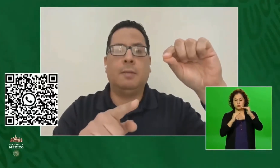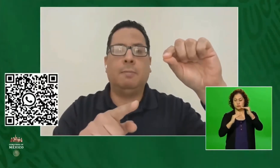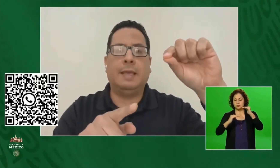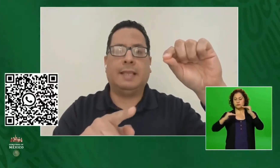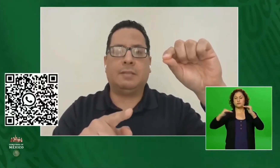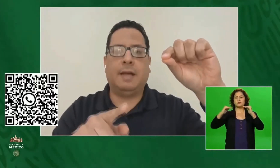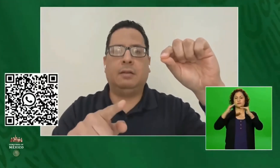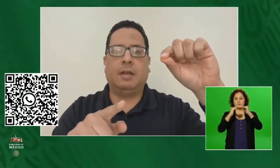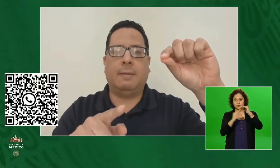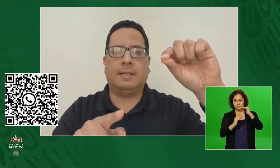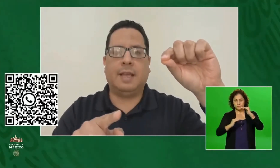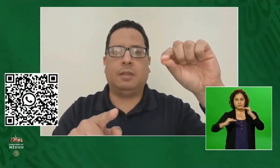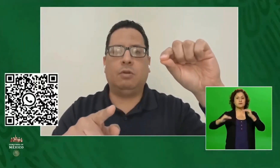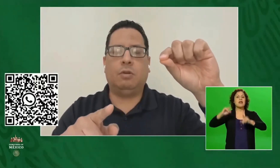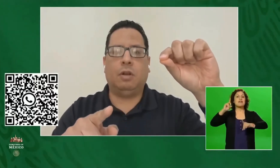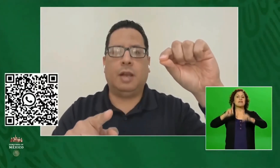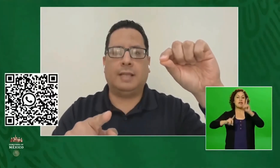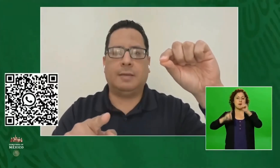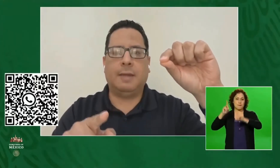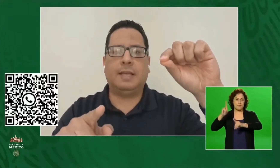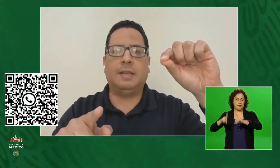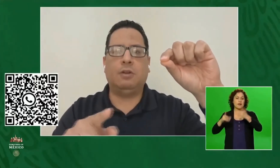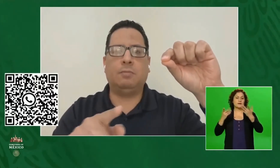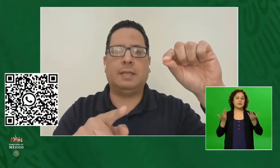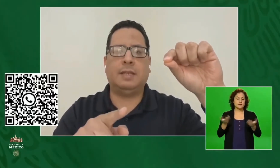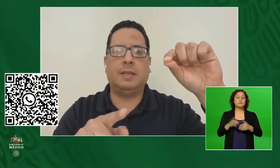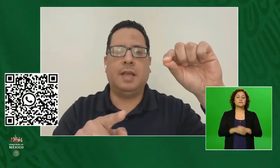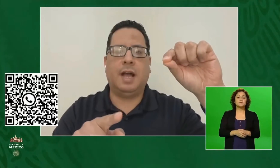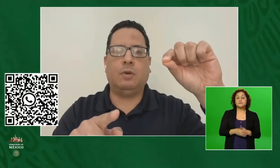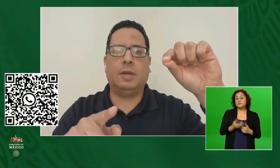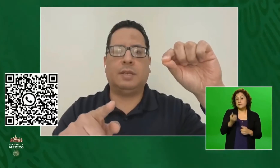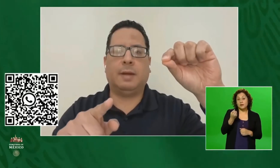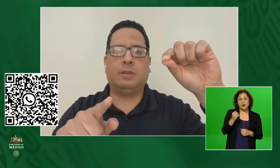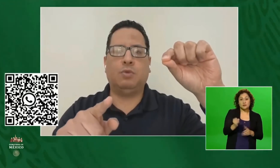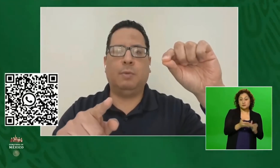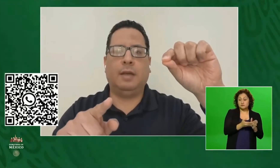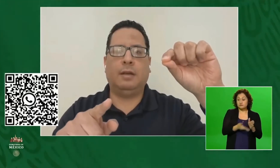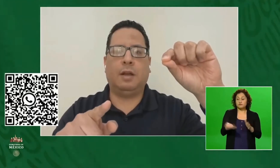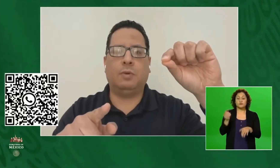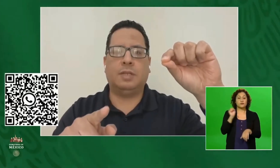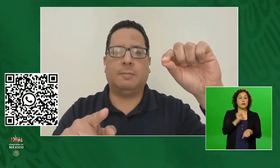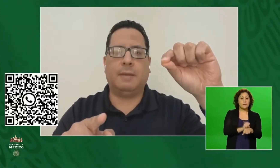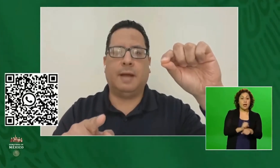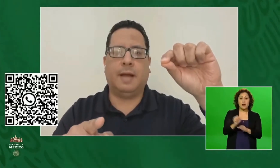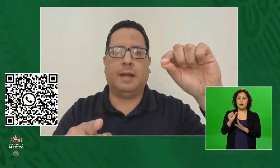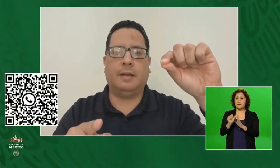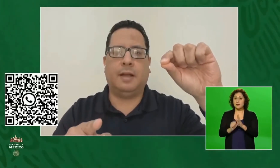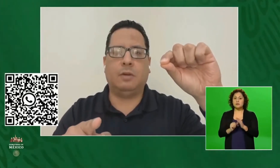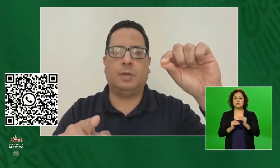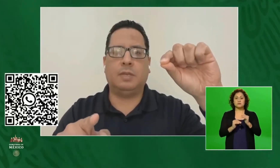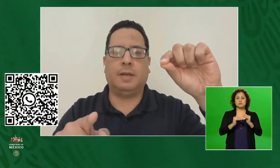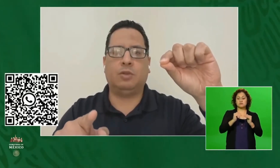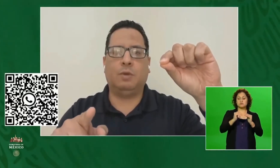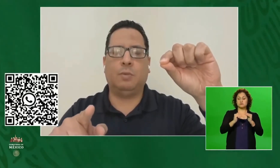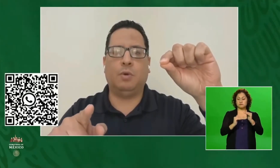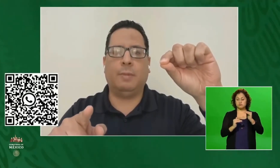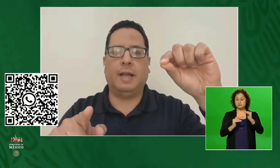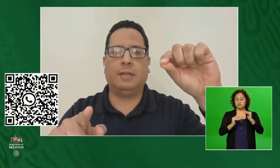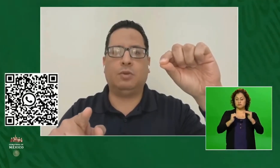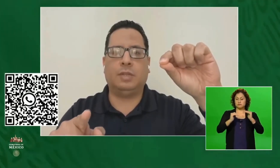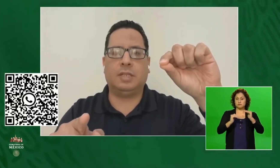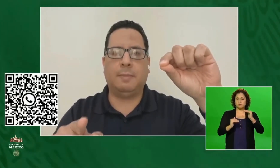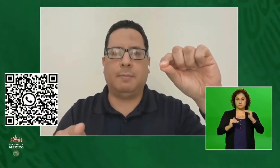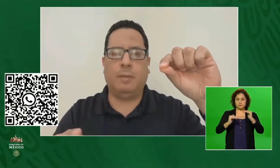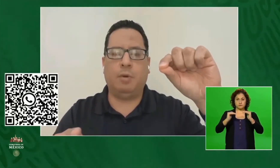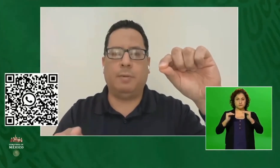comportamiento. Mientras van avanzando las semanas y los meses, algunas semanas suben, algunas semanas bajan, algunas semanas suben un